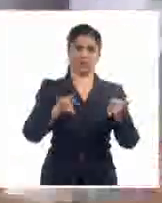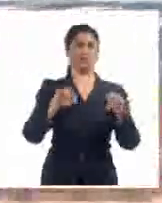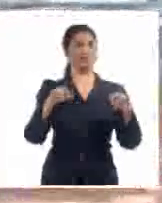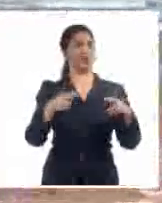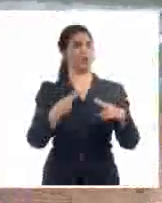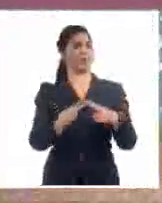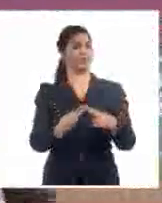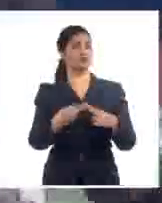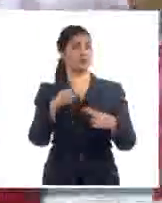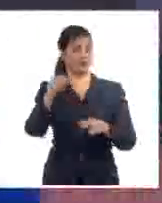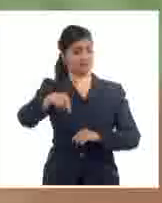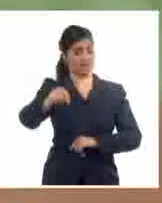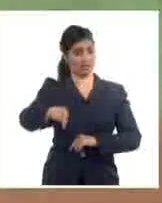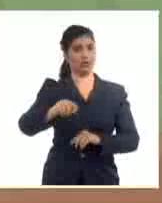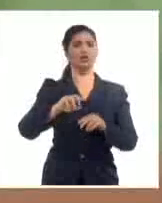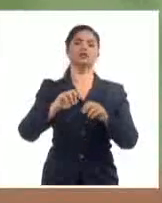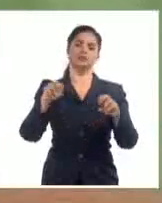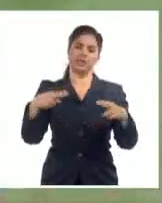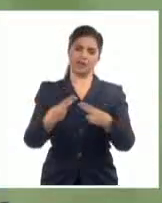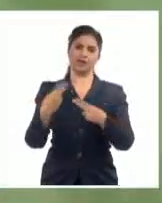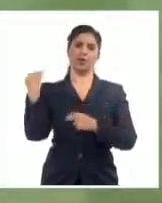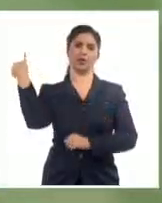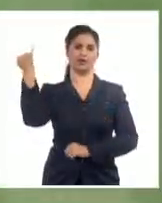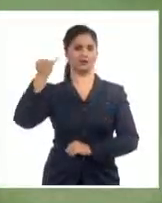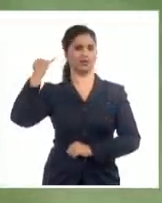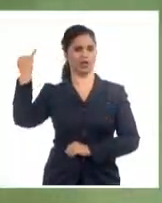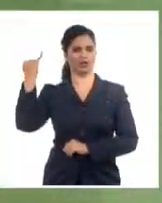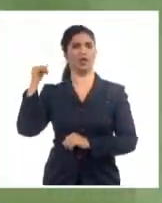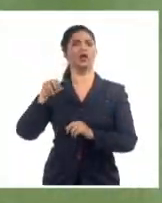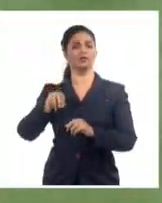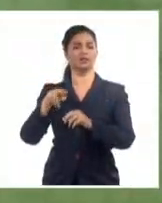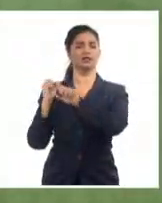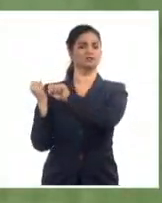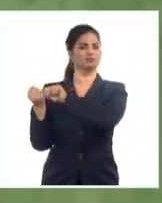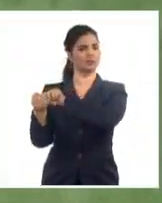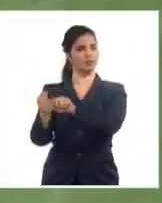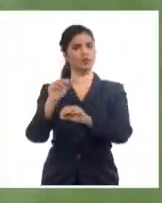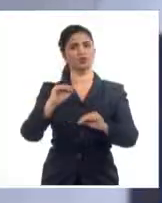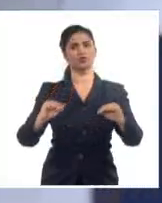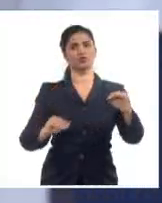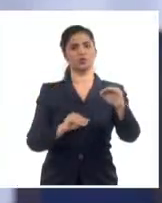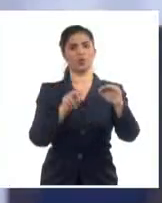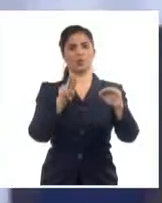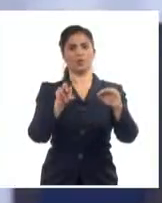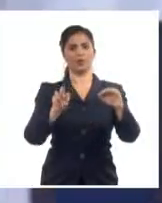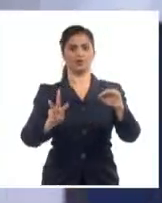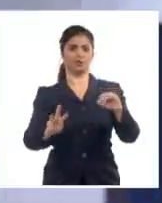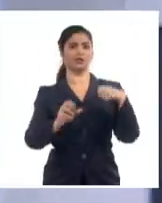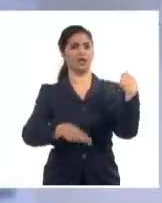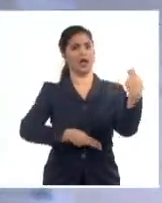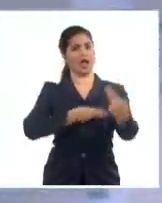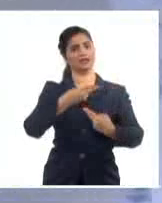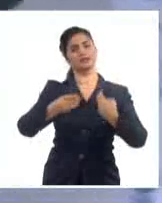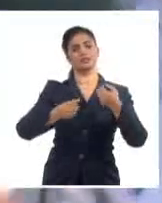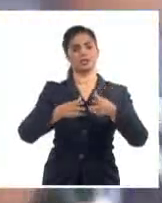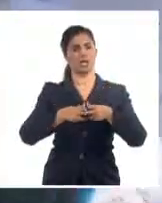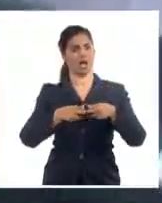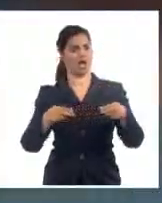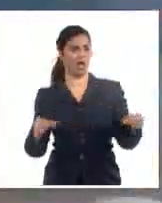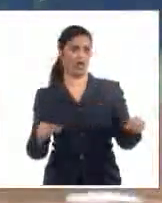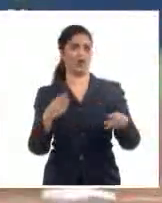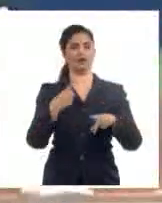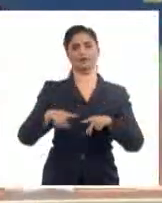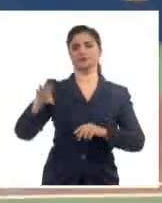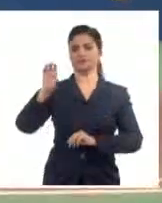más recientes del calendario internacional, entre ellas el premundial sub-23 jugado en Nicaragua a finales de noviembre. Colombia